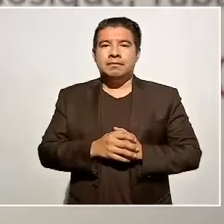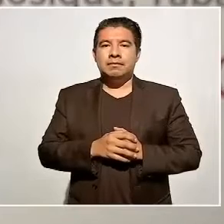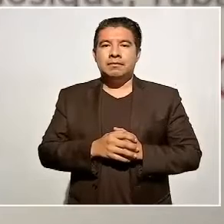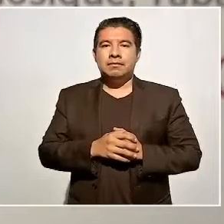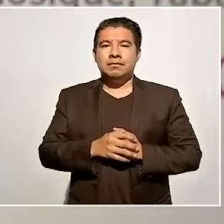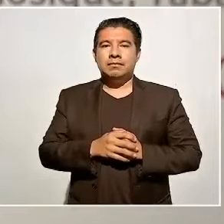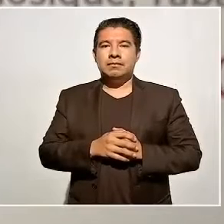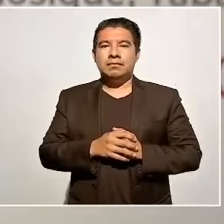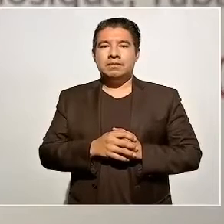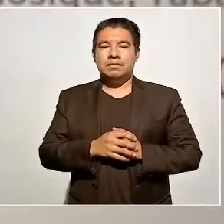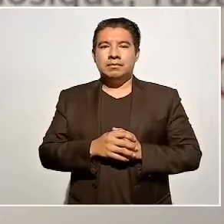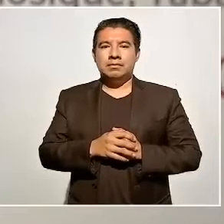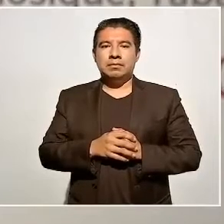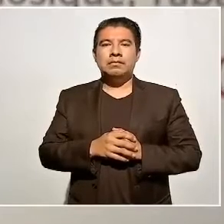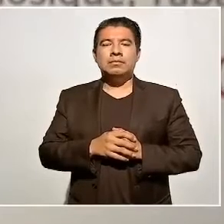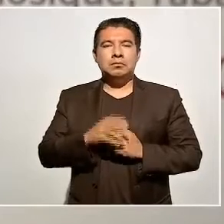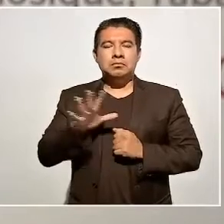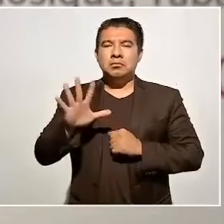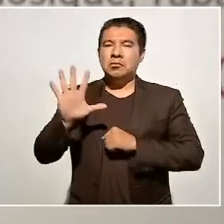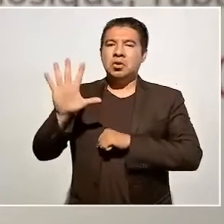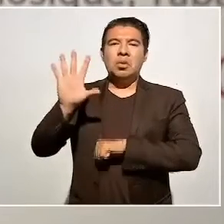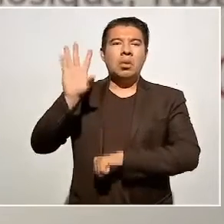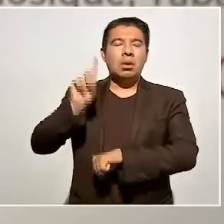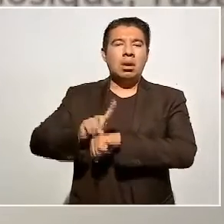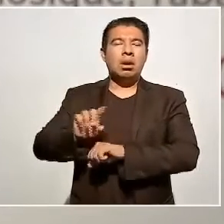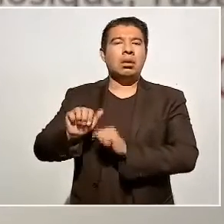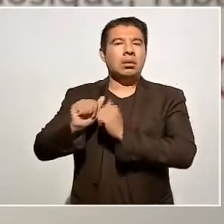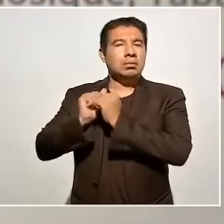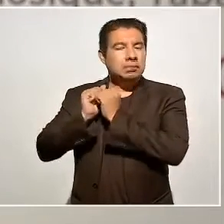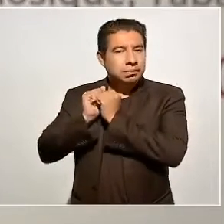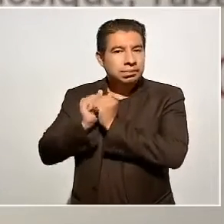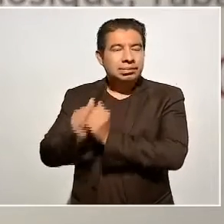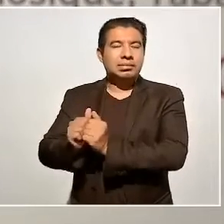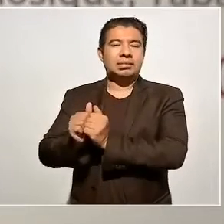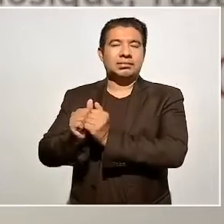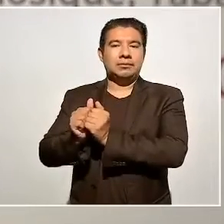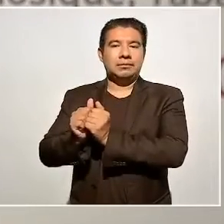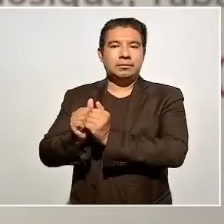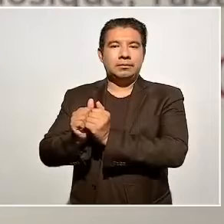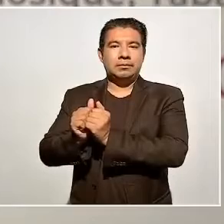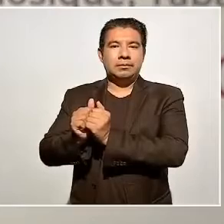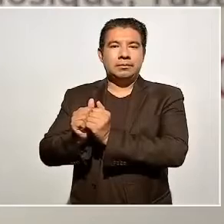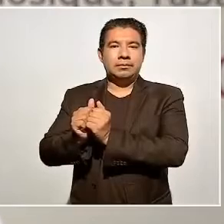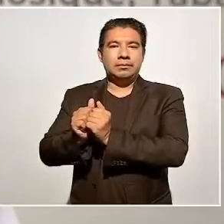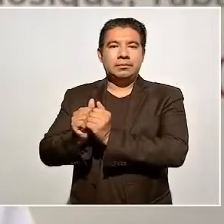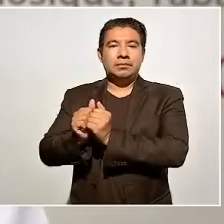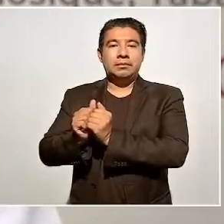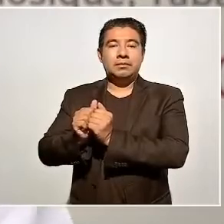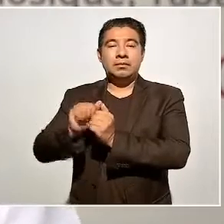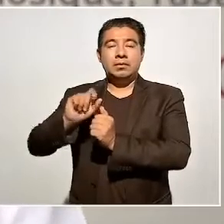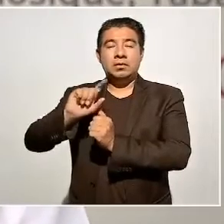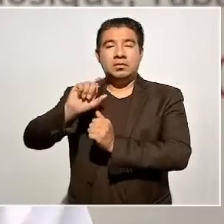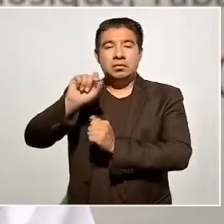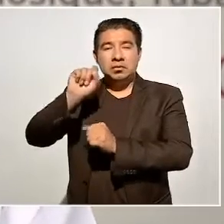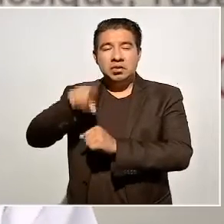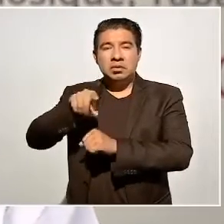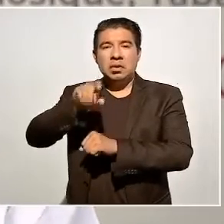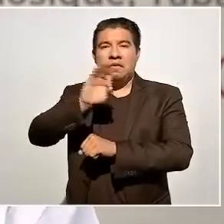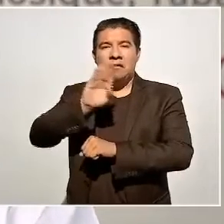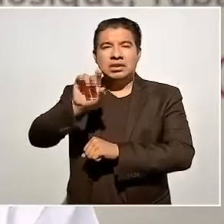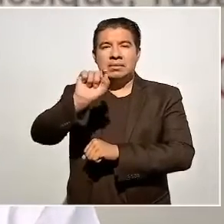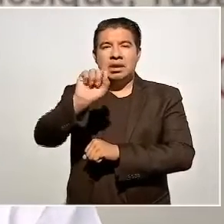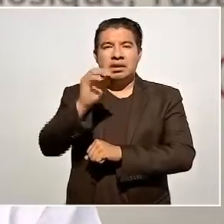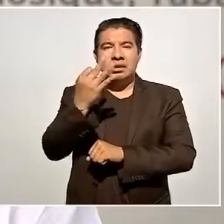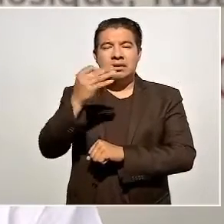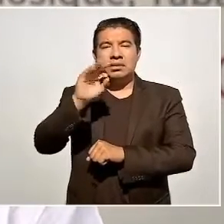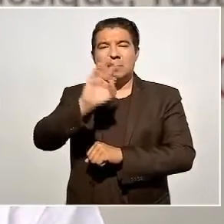están 5 días y en la madrugada del día 23 de